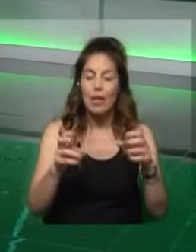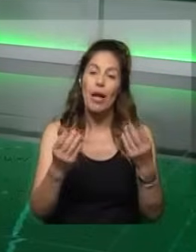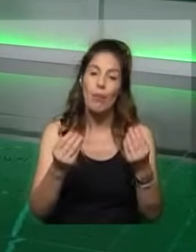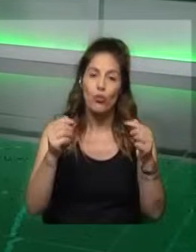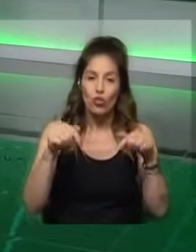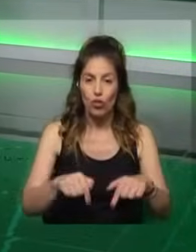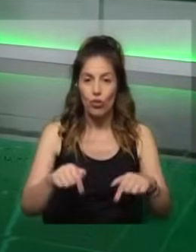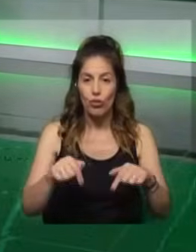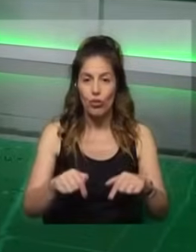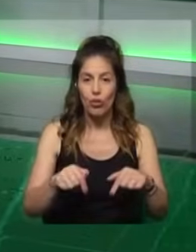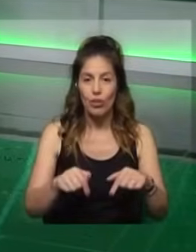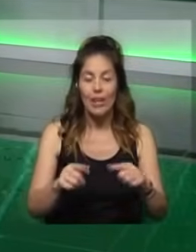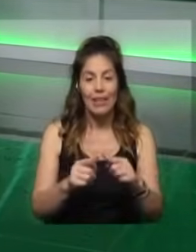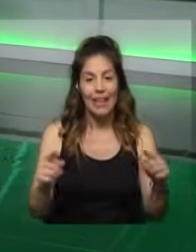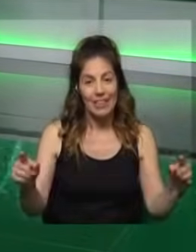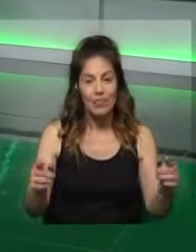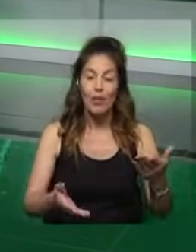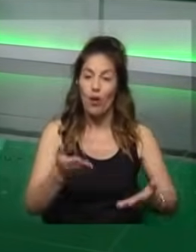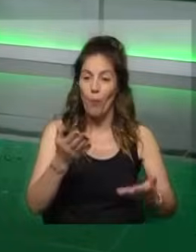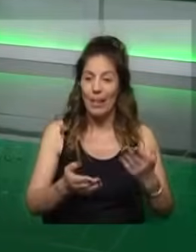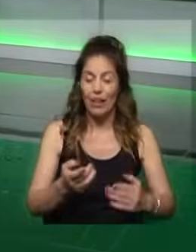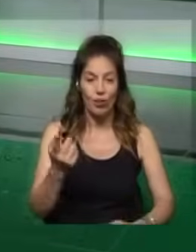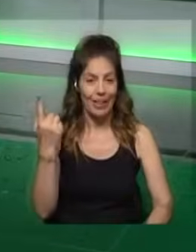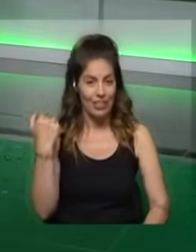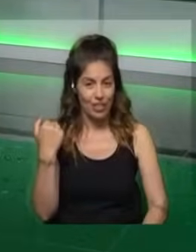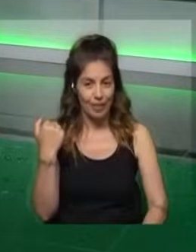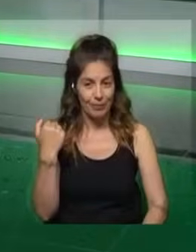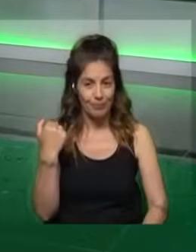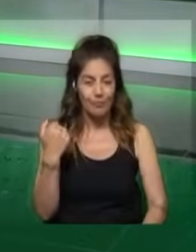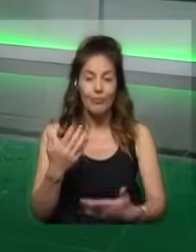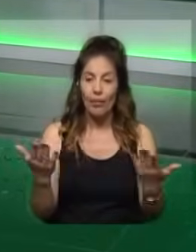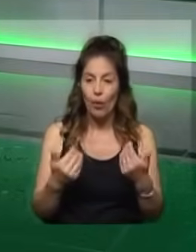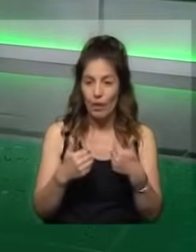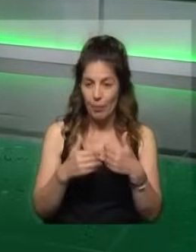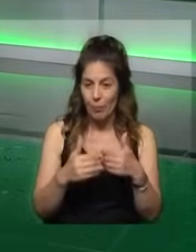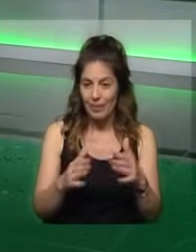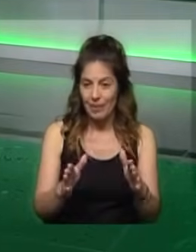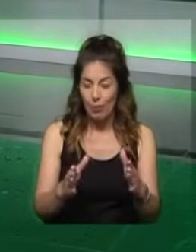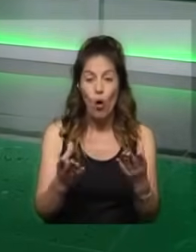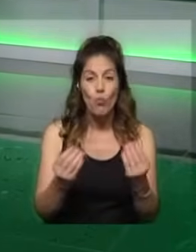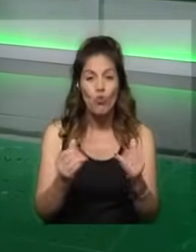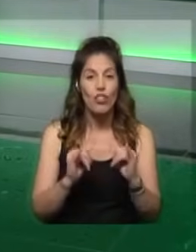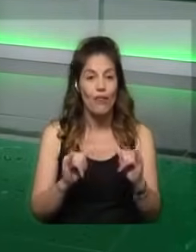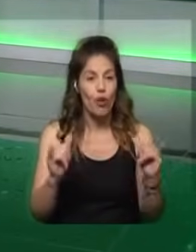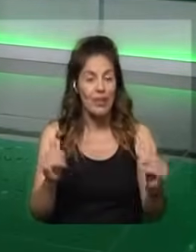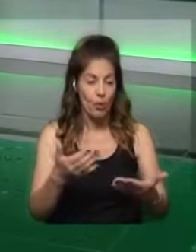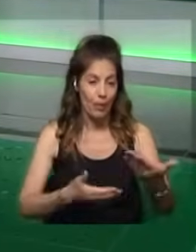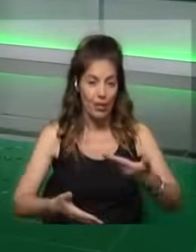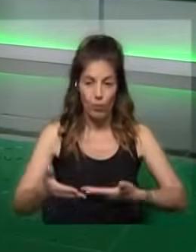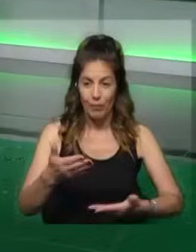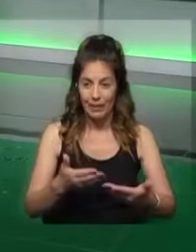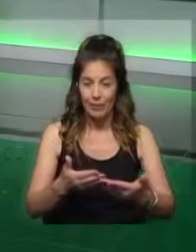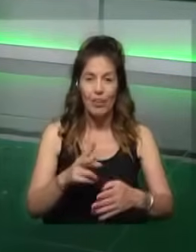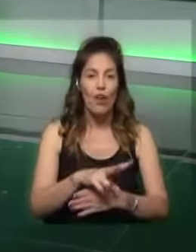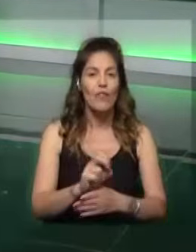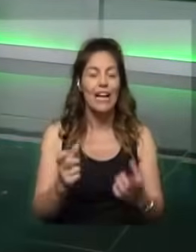edición de hoy larguísima comparada con cl Así que si te parece empezamos porque tenemos muchísimo para compartir bien el